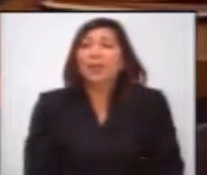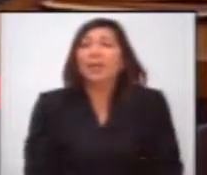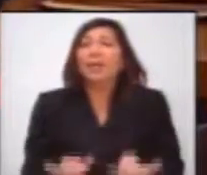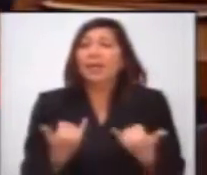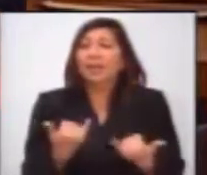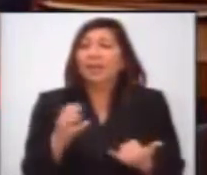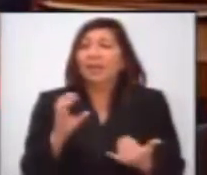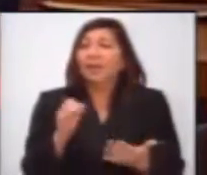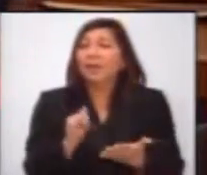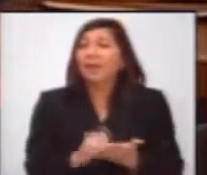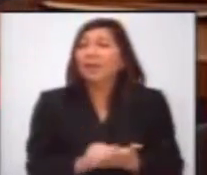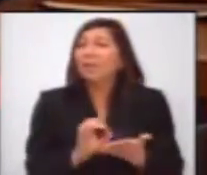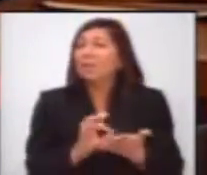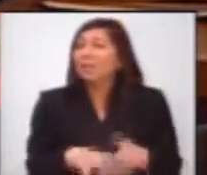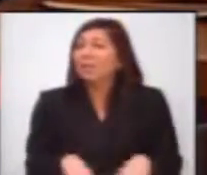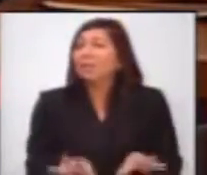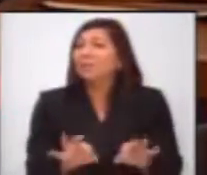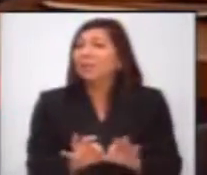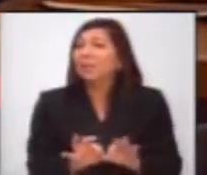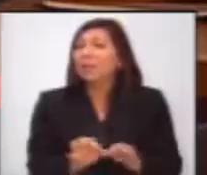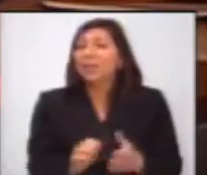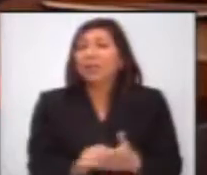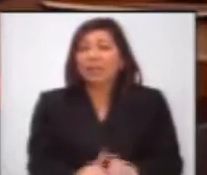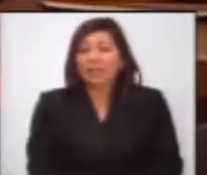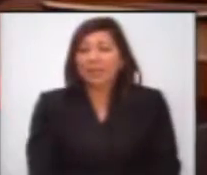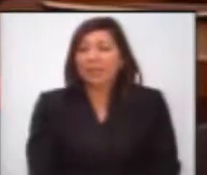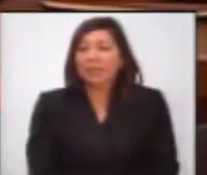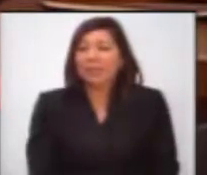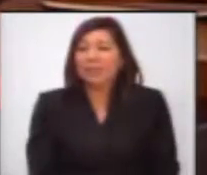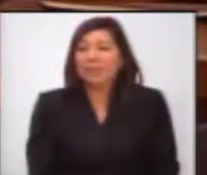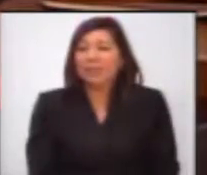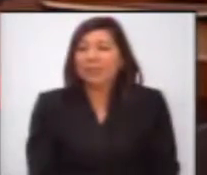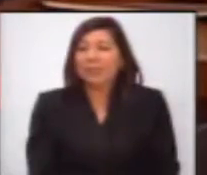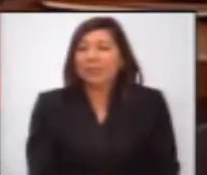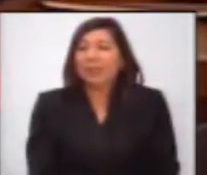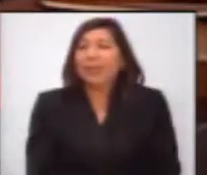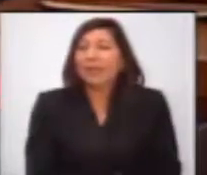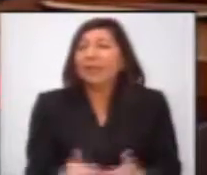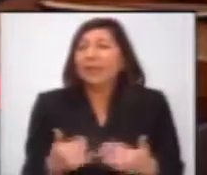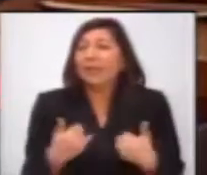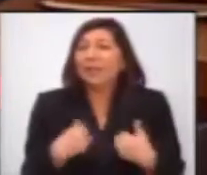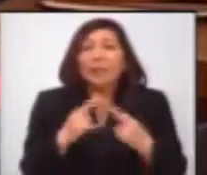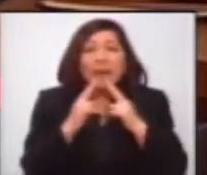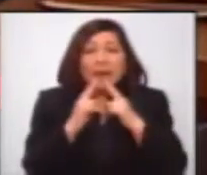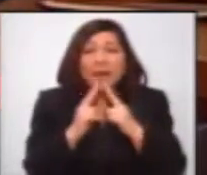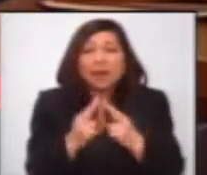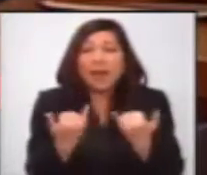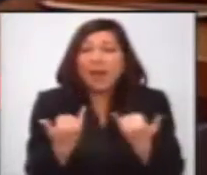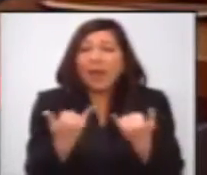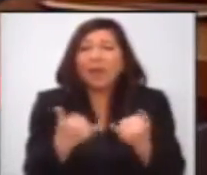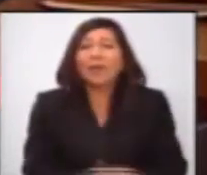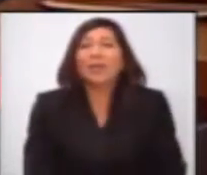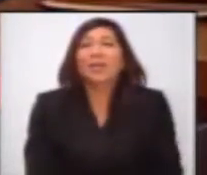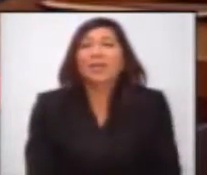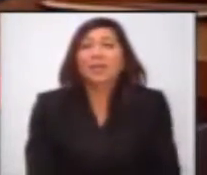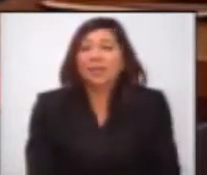Y ese creo que es el elemento fundamental, el aspecto fundamental que debemos resolver en estos